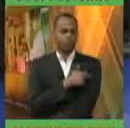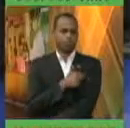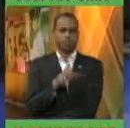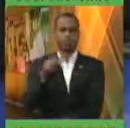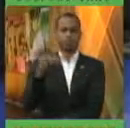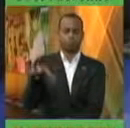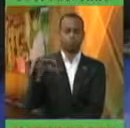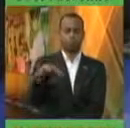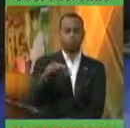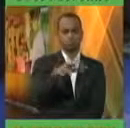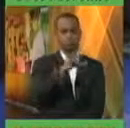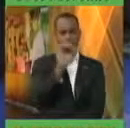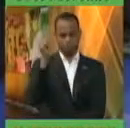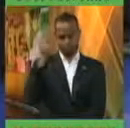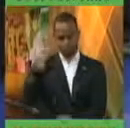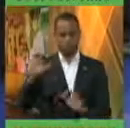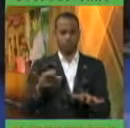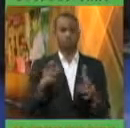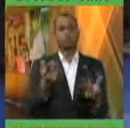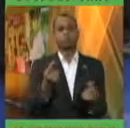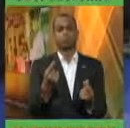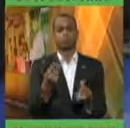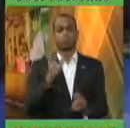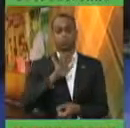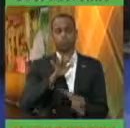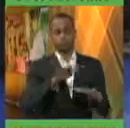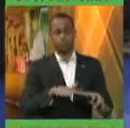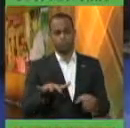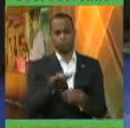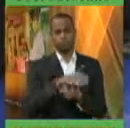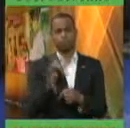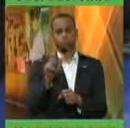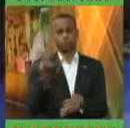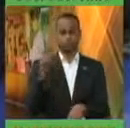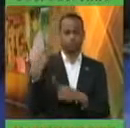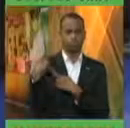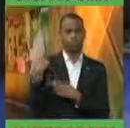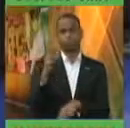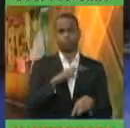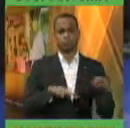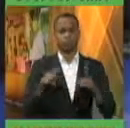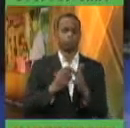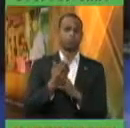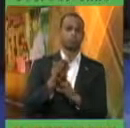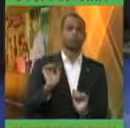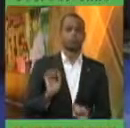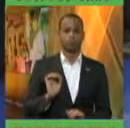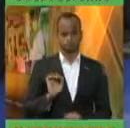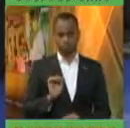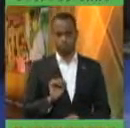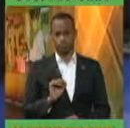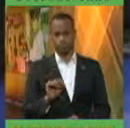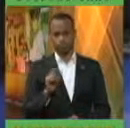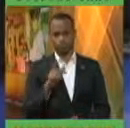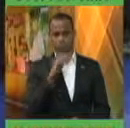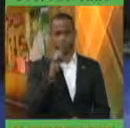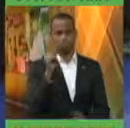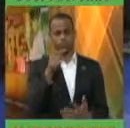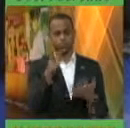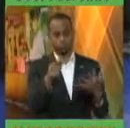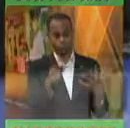desarrollando el gobierno central le corresponde a él en su jurisdicción supervisar la accesibilidad y eso punto a quién le va